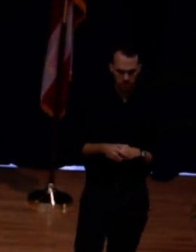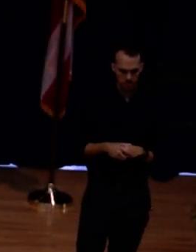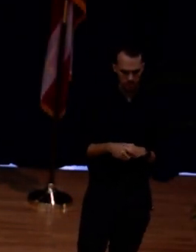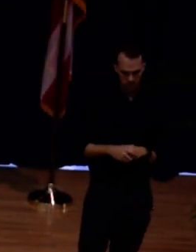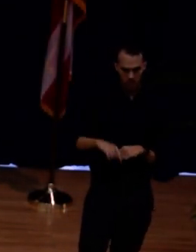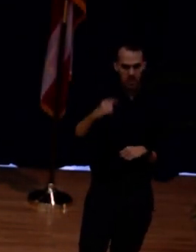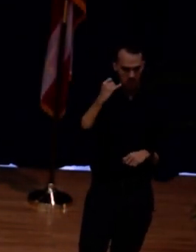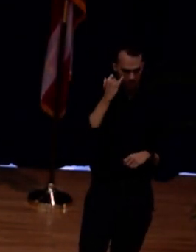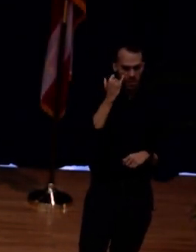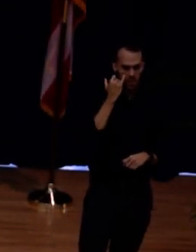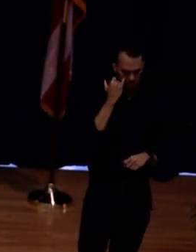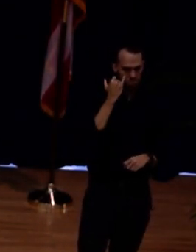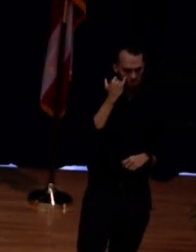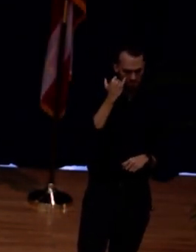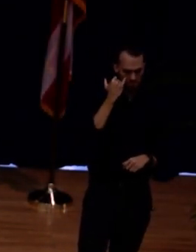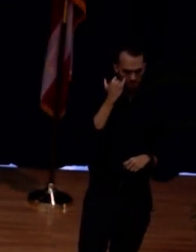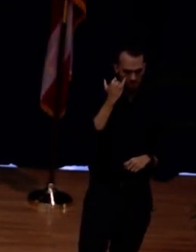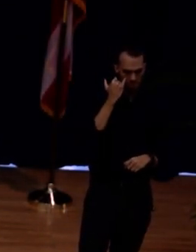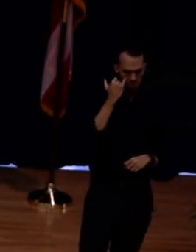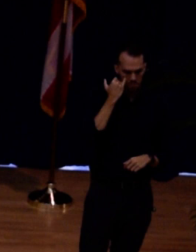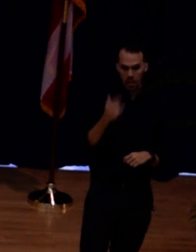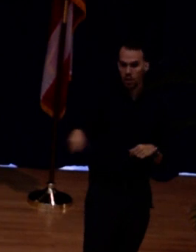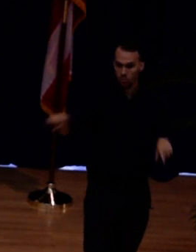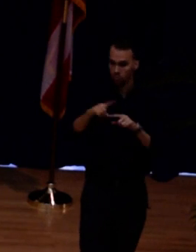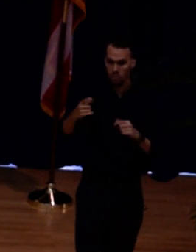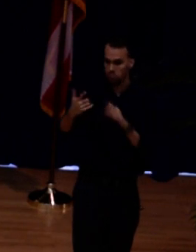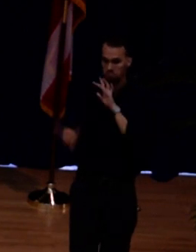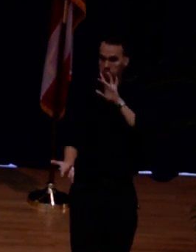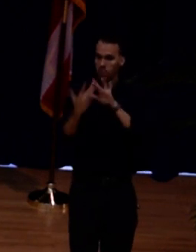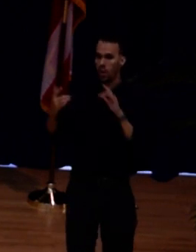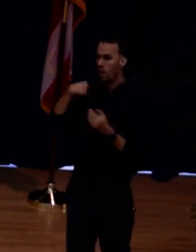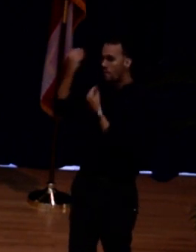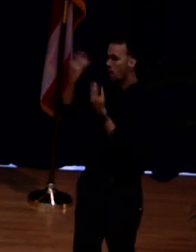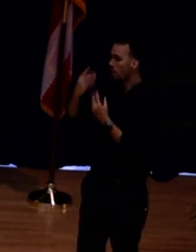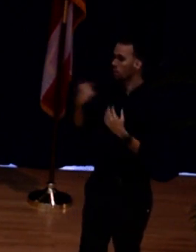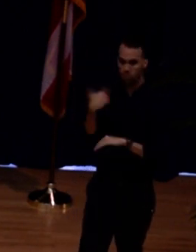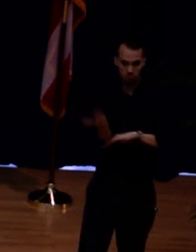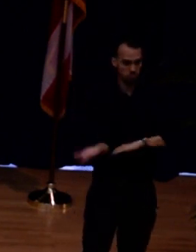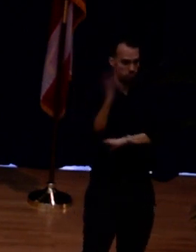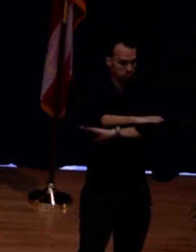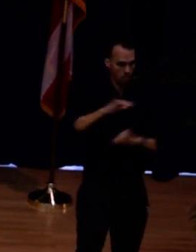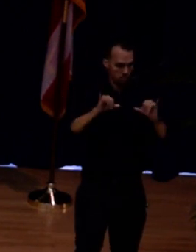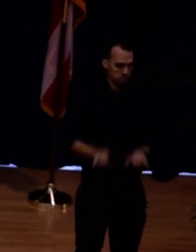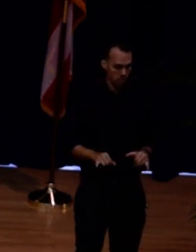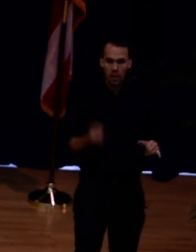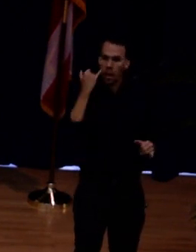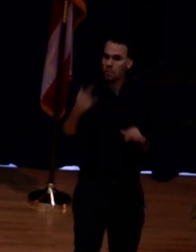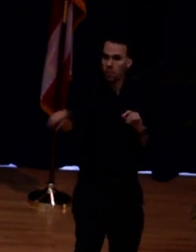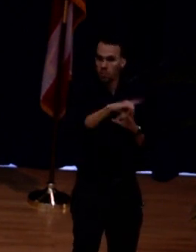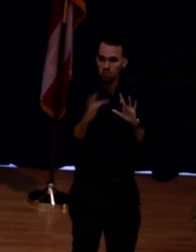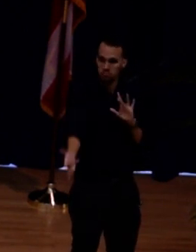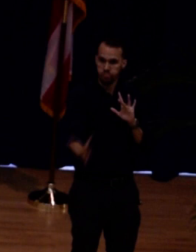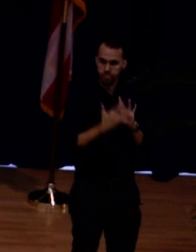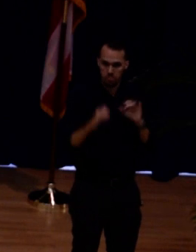Así que con eso los dejo, ahí está un poco de información de nosotros. Estaré aquí todo el día si les interesa abundar en cualquiera de esos